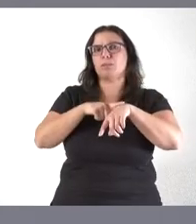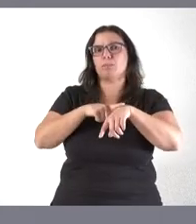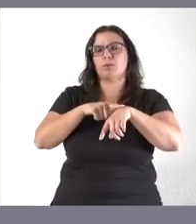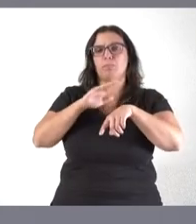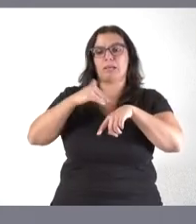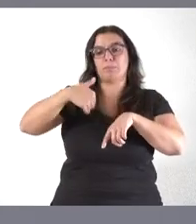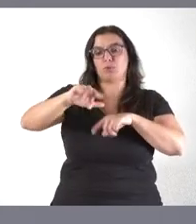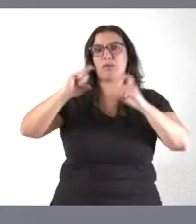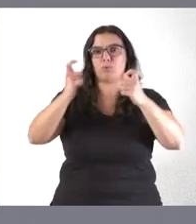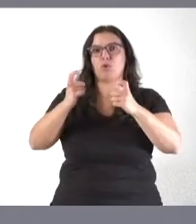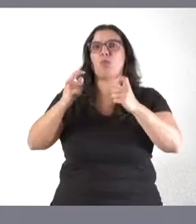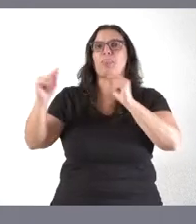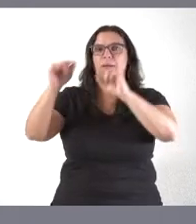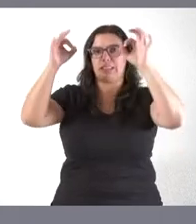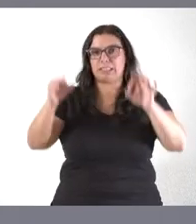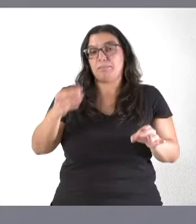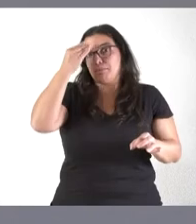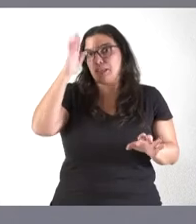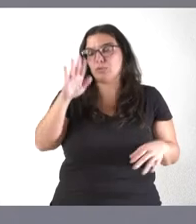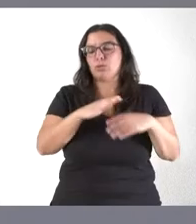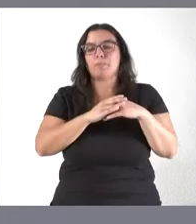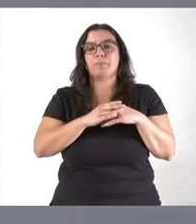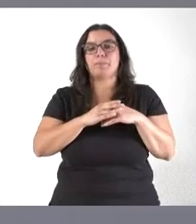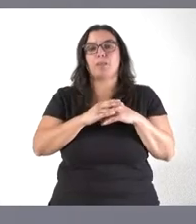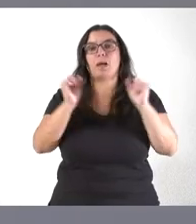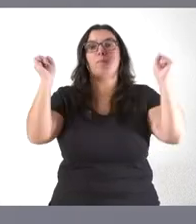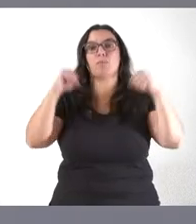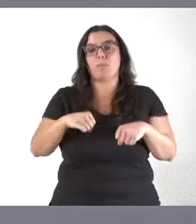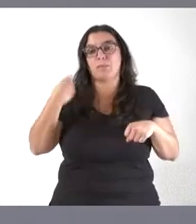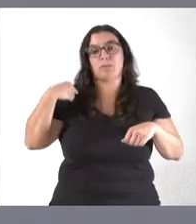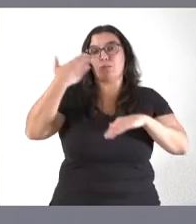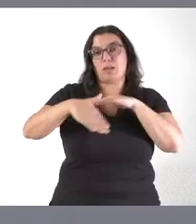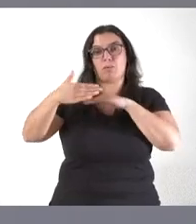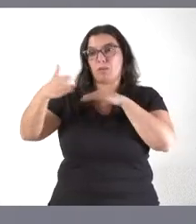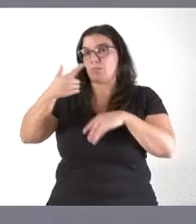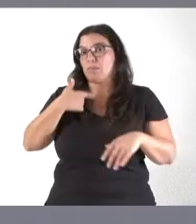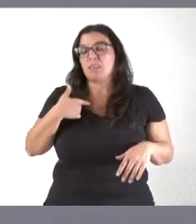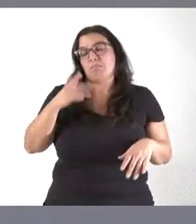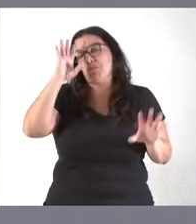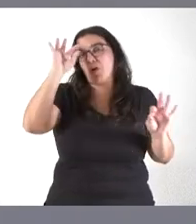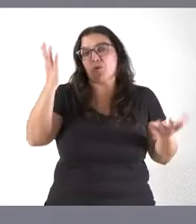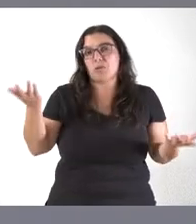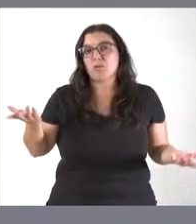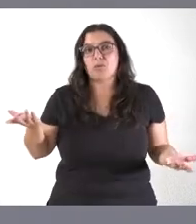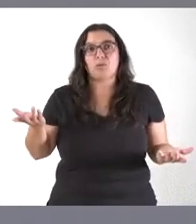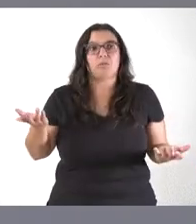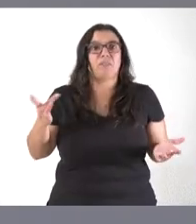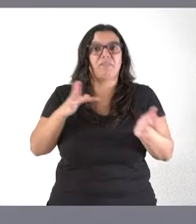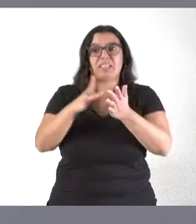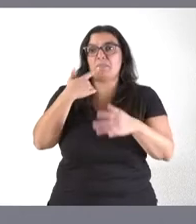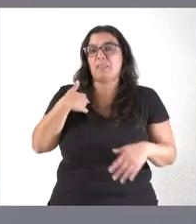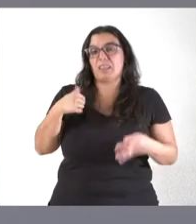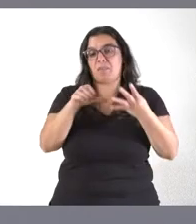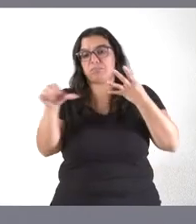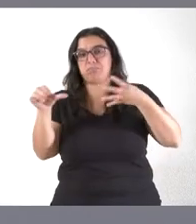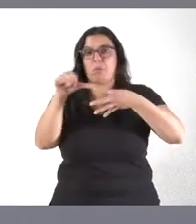pleno y por tanto para aprobarse en los plazos que usted ha dicho me parece razonable la fecha que usted dice